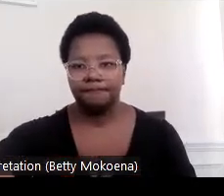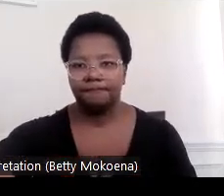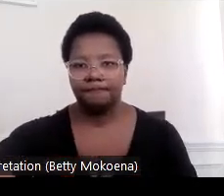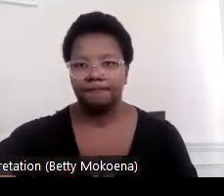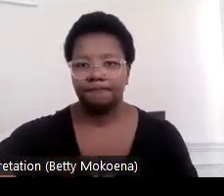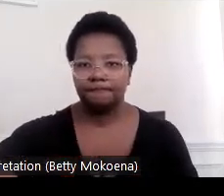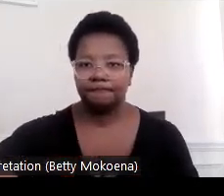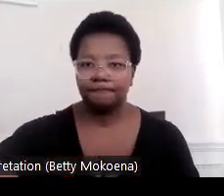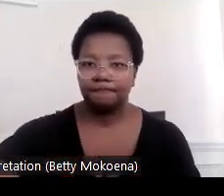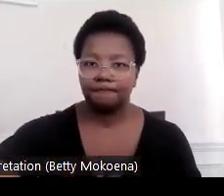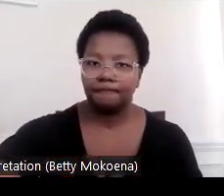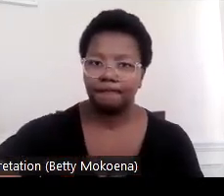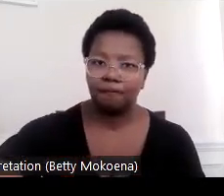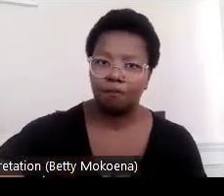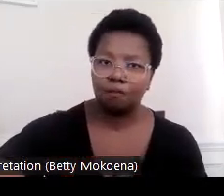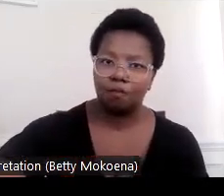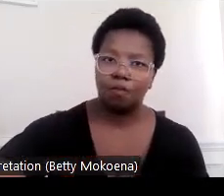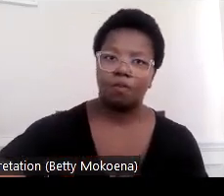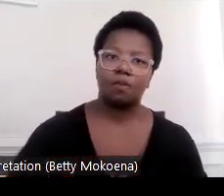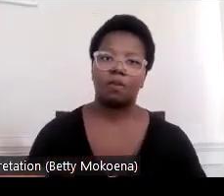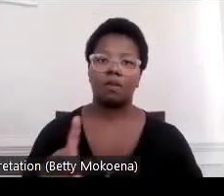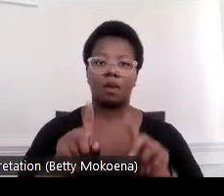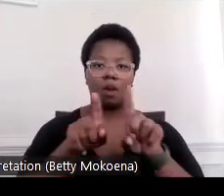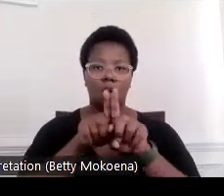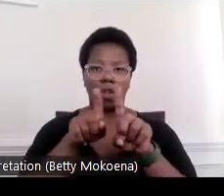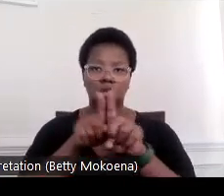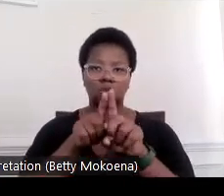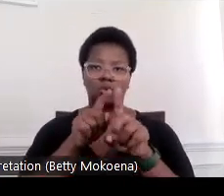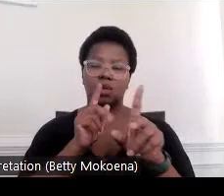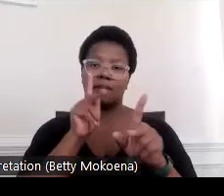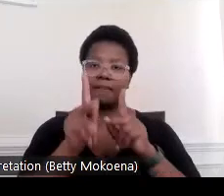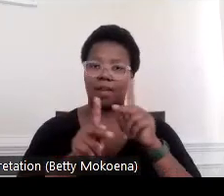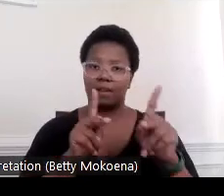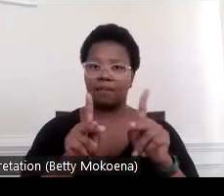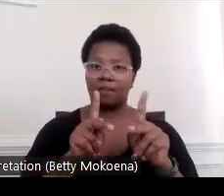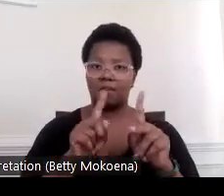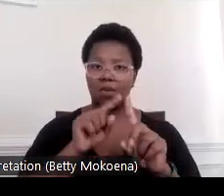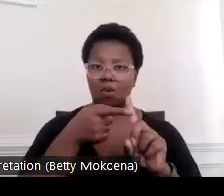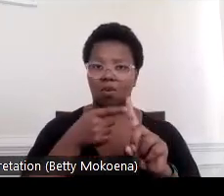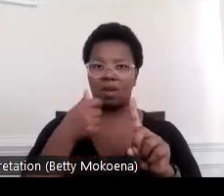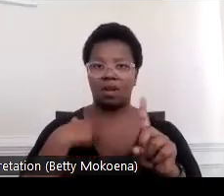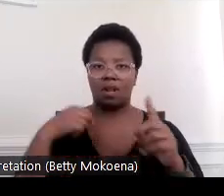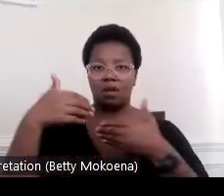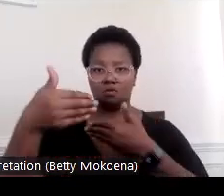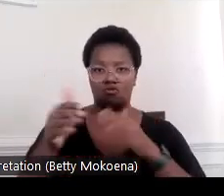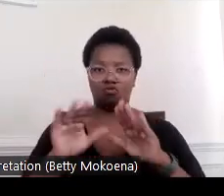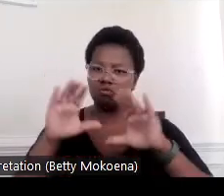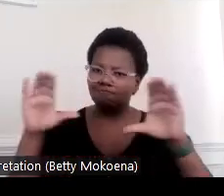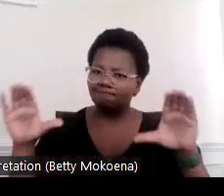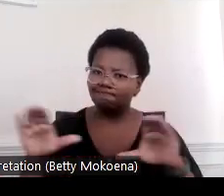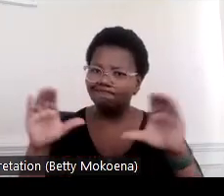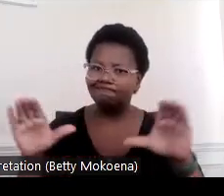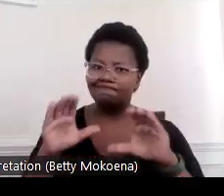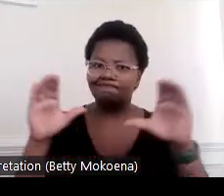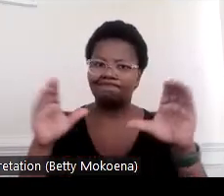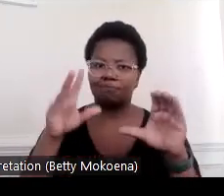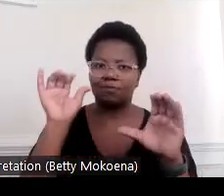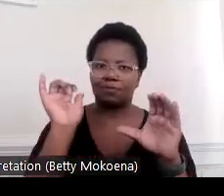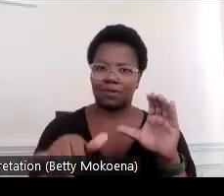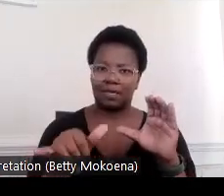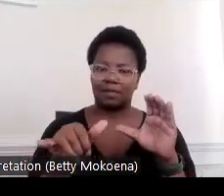privacidad o también que se le permita amueblar y decorar la habitación